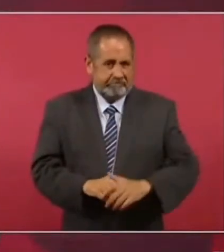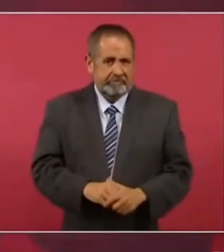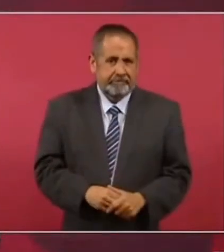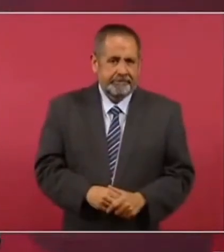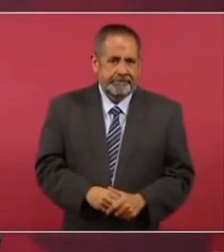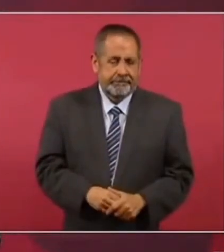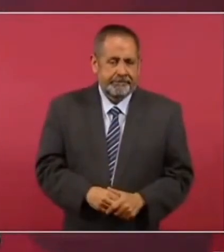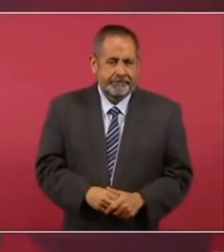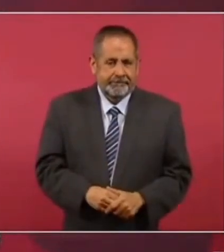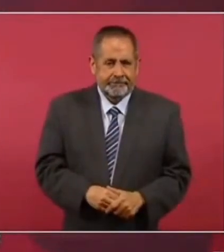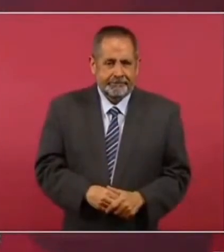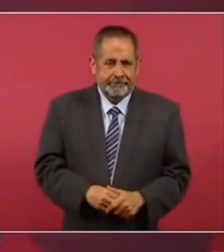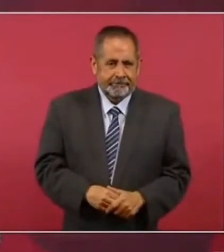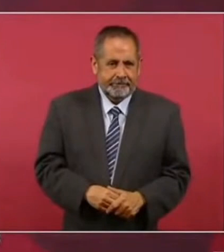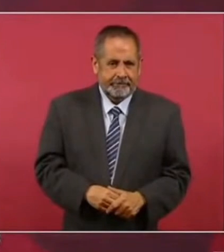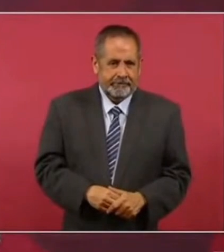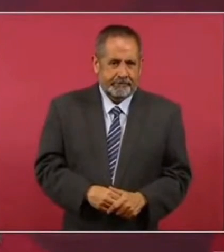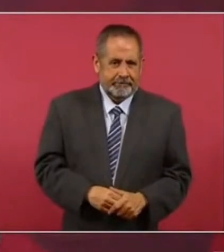esos